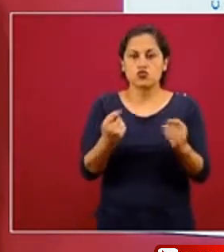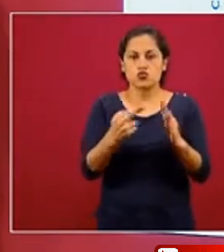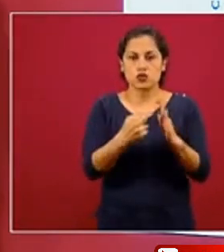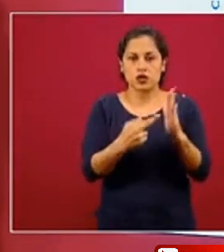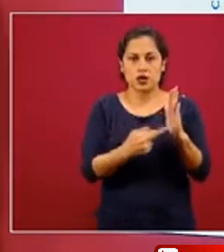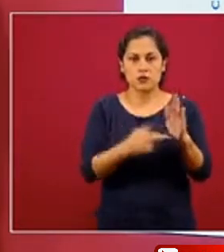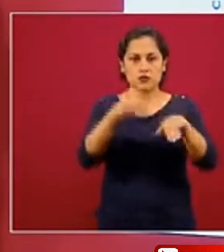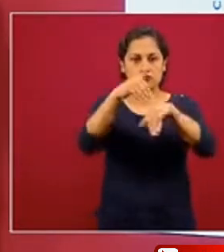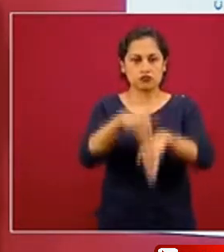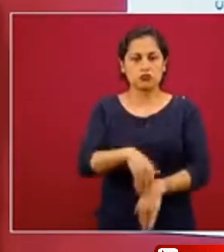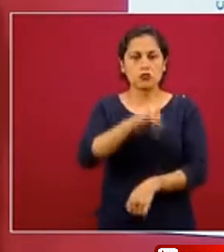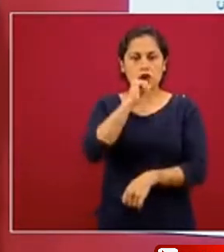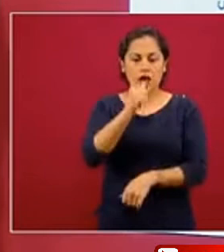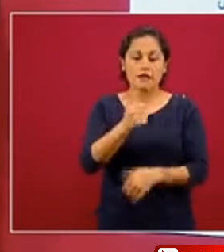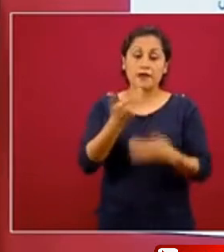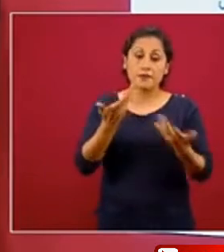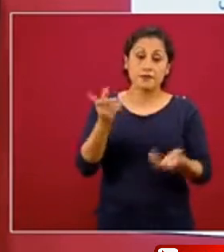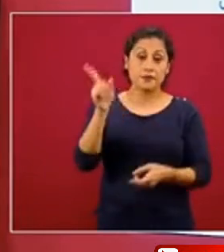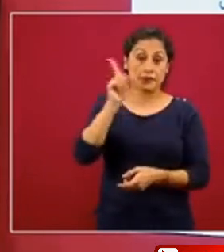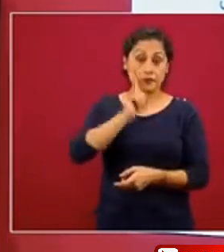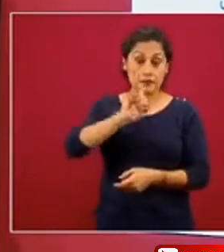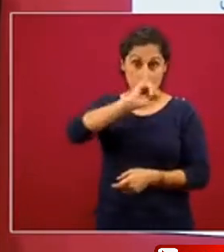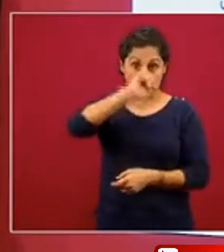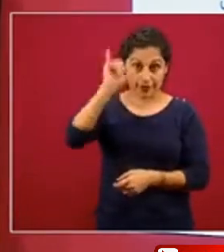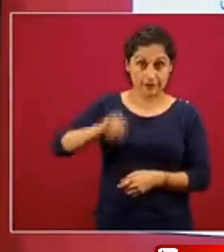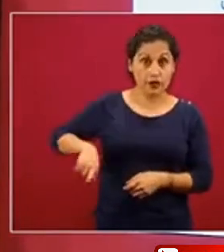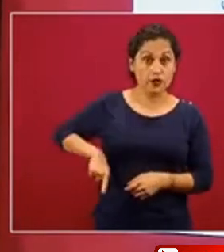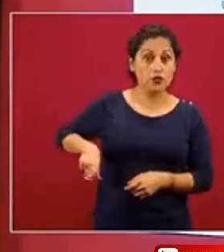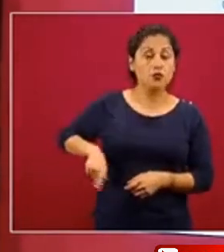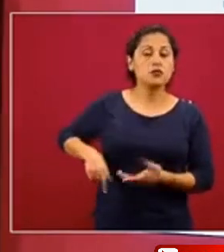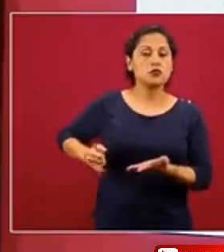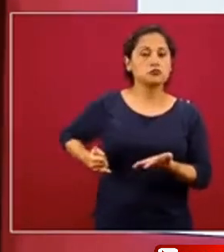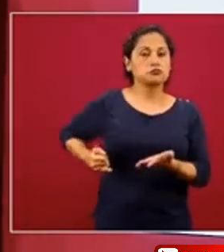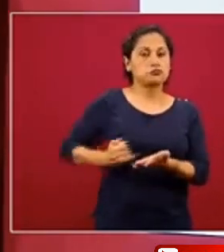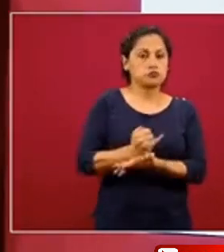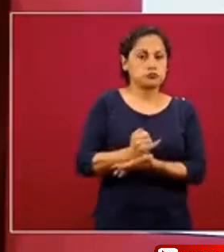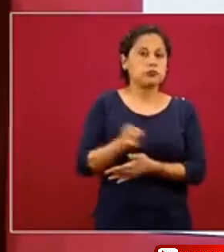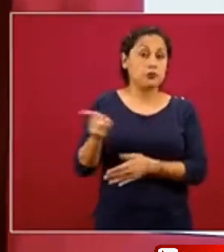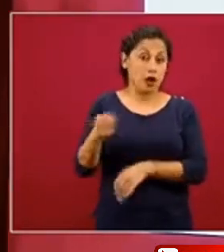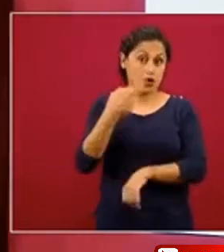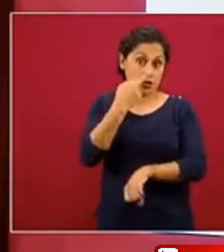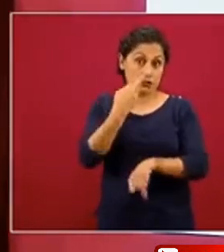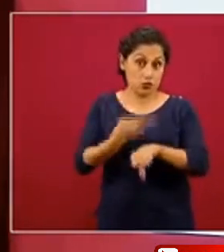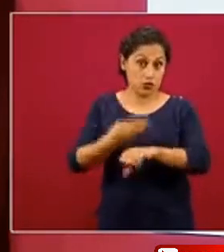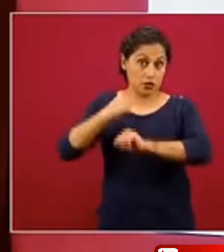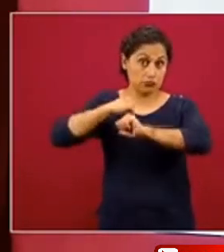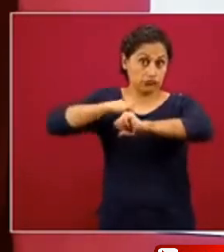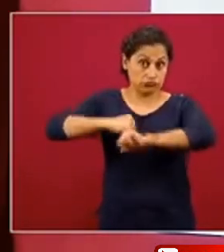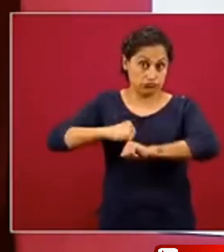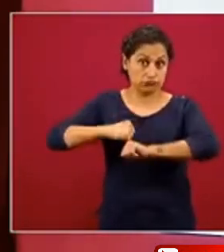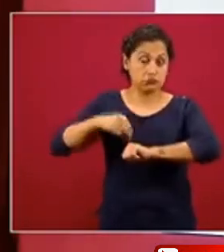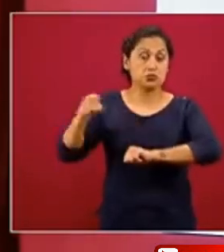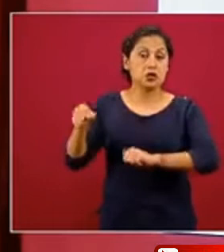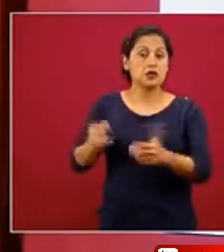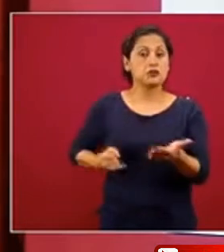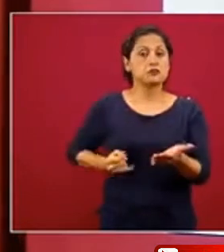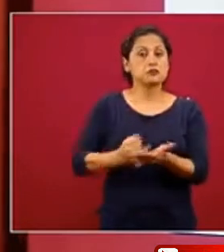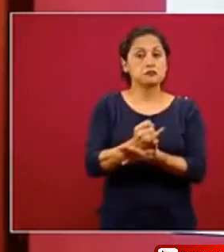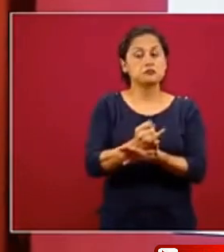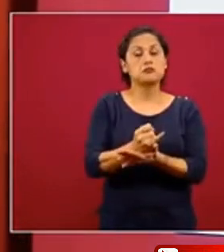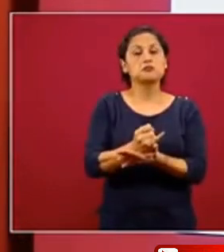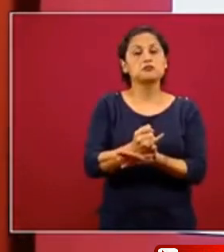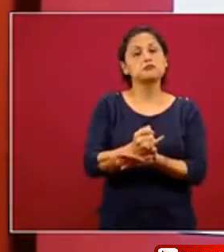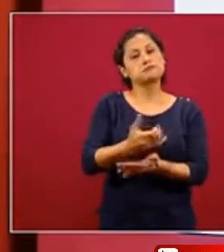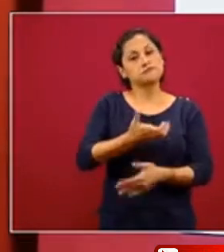sanitaria, y tomó una decisión ejecutiva en uso de sus atribuciones de que no se abren estos